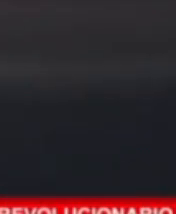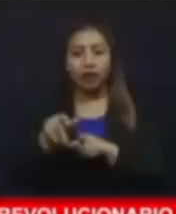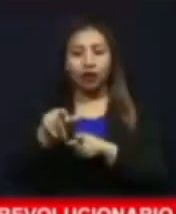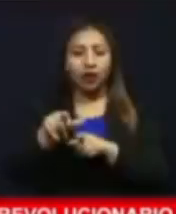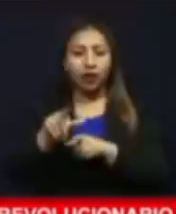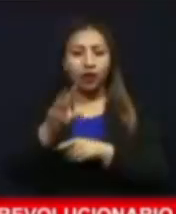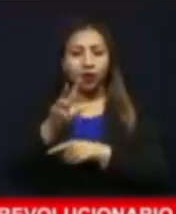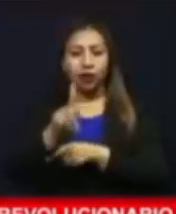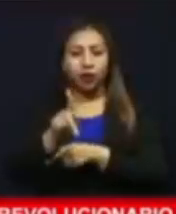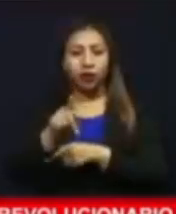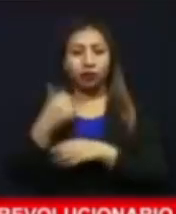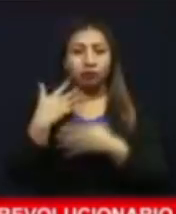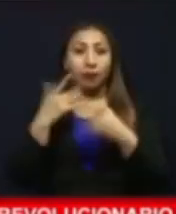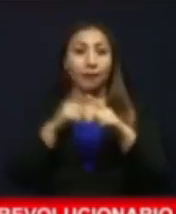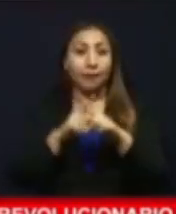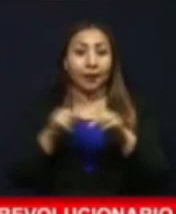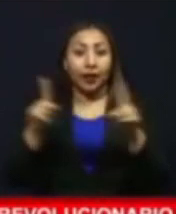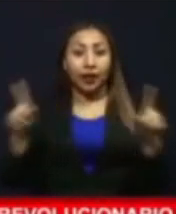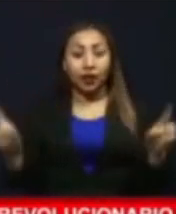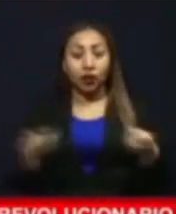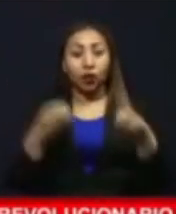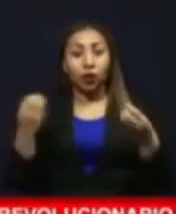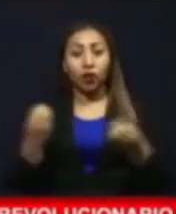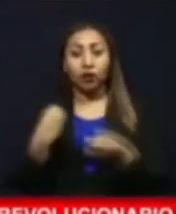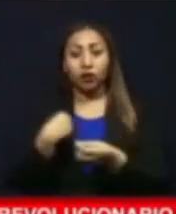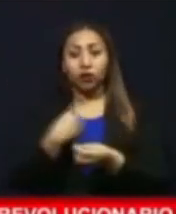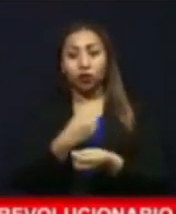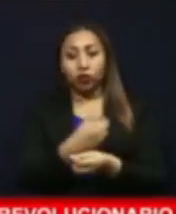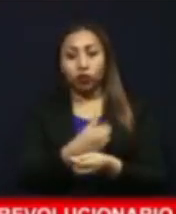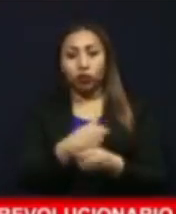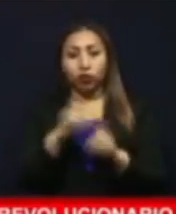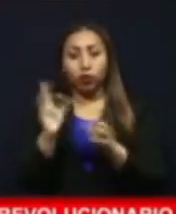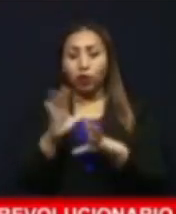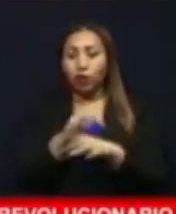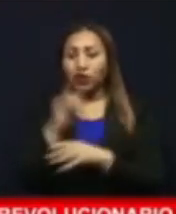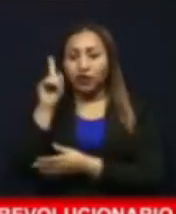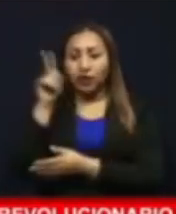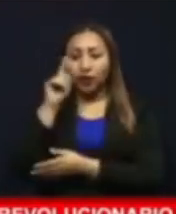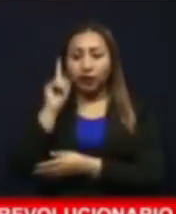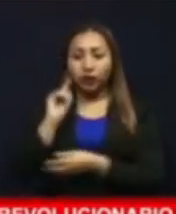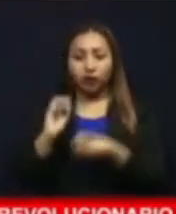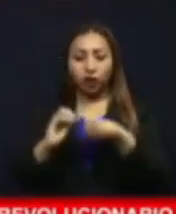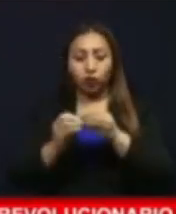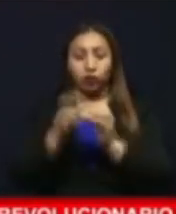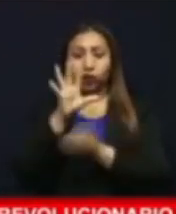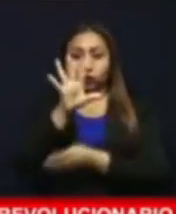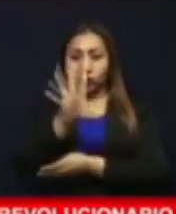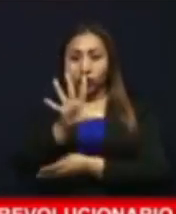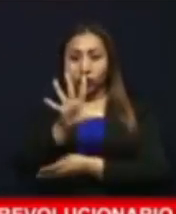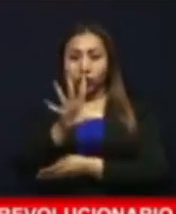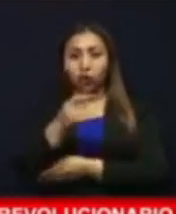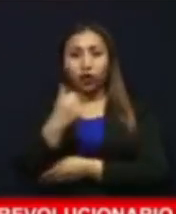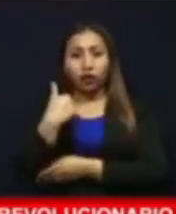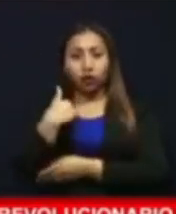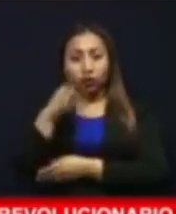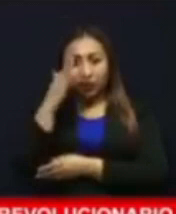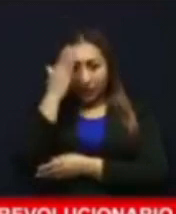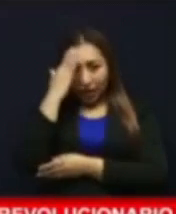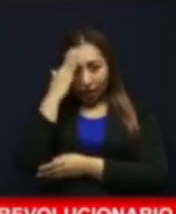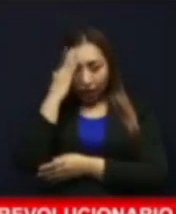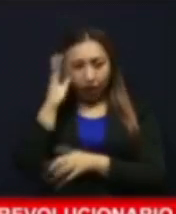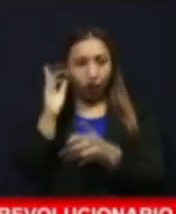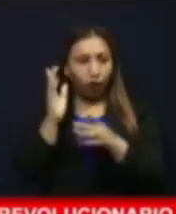a la pregunta número 5 tiene usted conocimiento si algún familiar de algún gerente o director